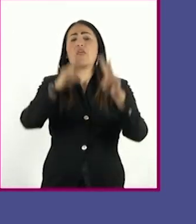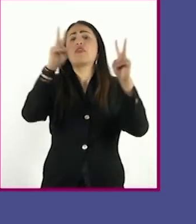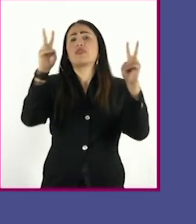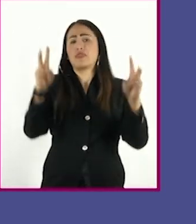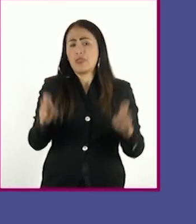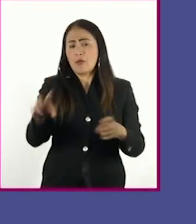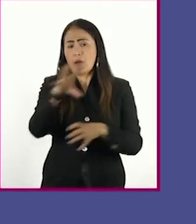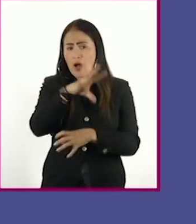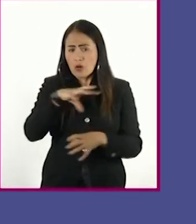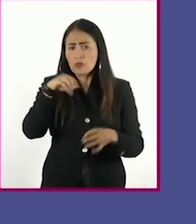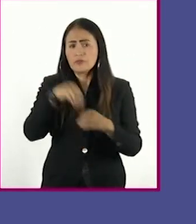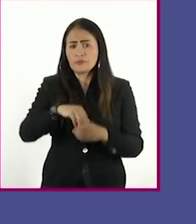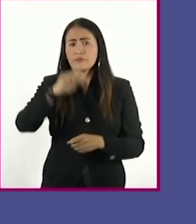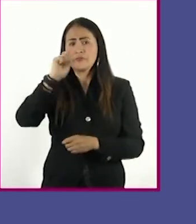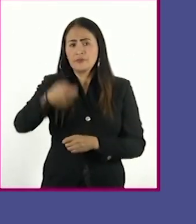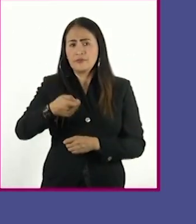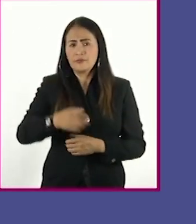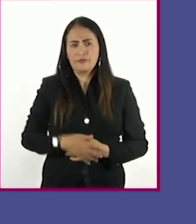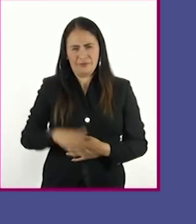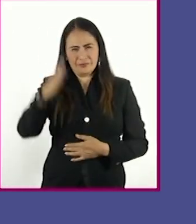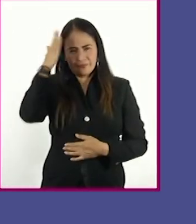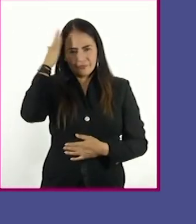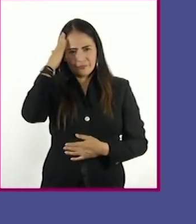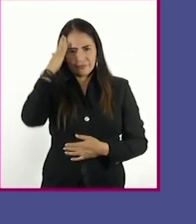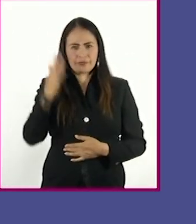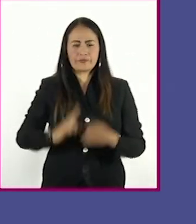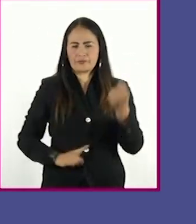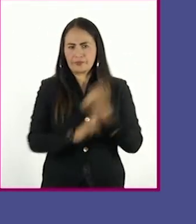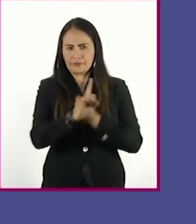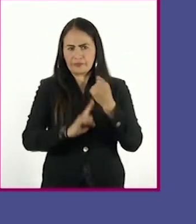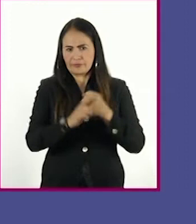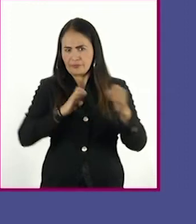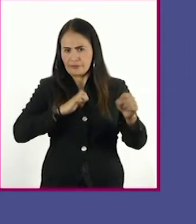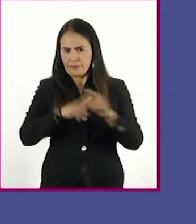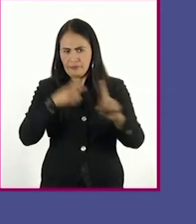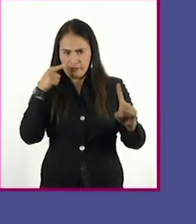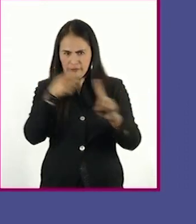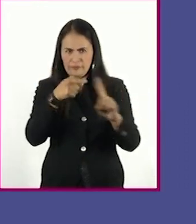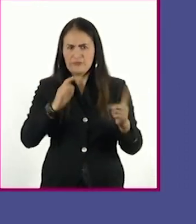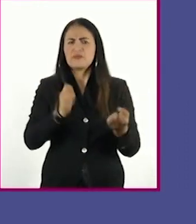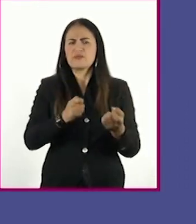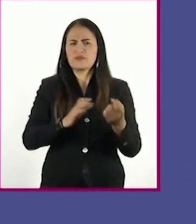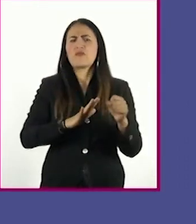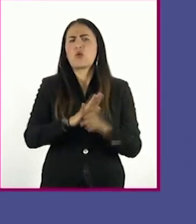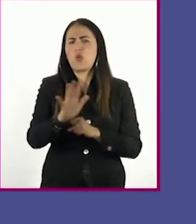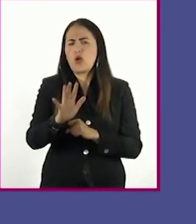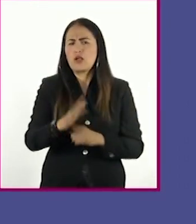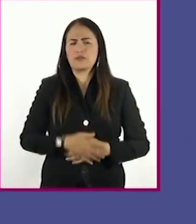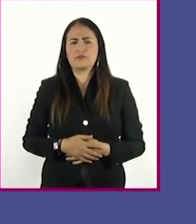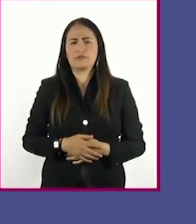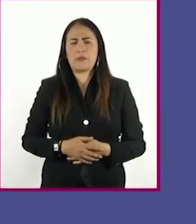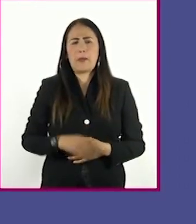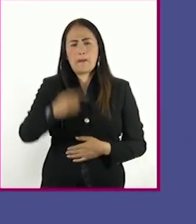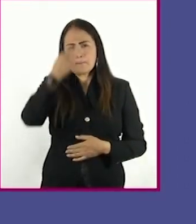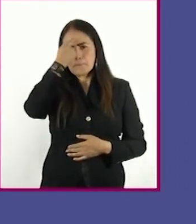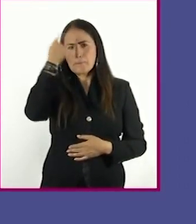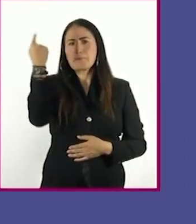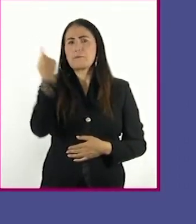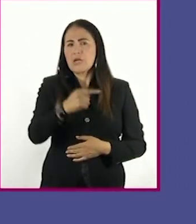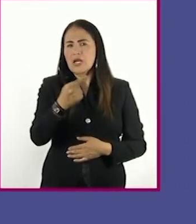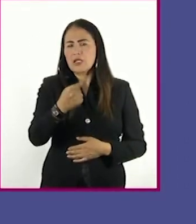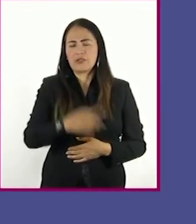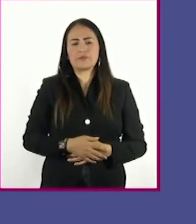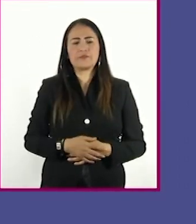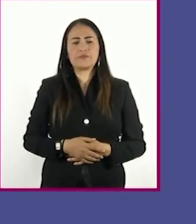del texto? ¿Aborda alguna problemática específica? ¿Cuál? El propósito del texto.